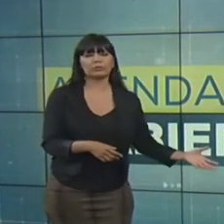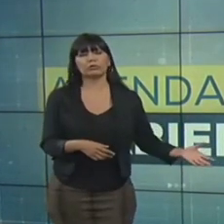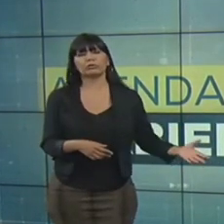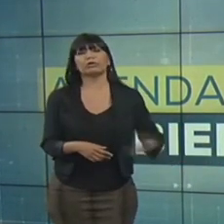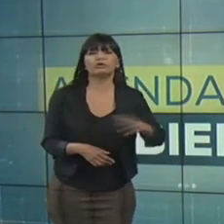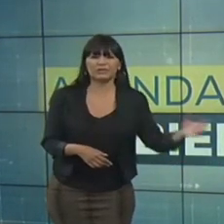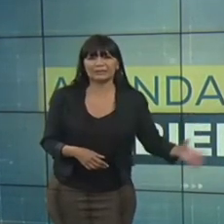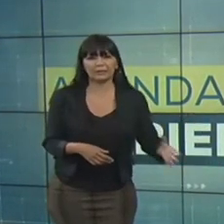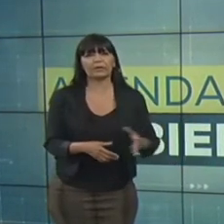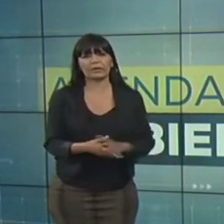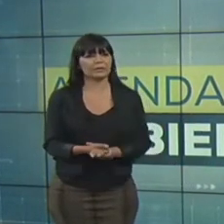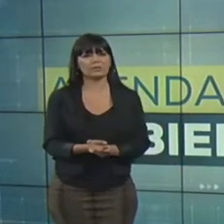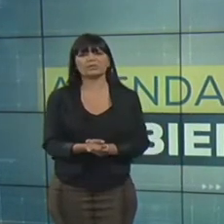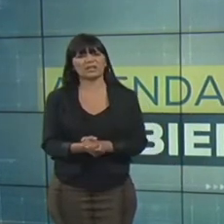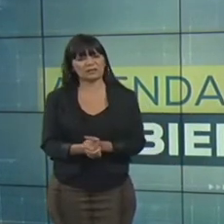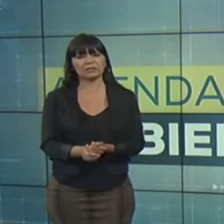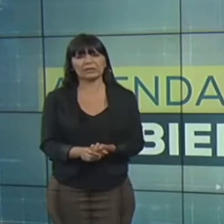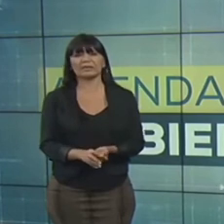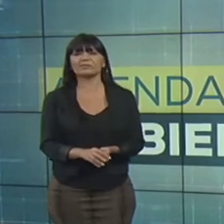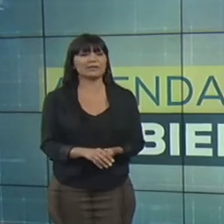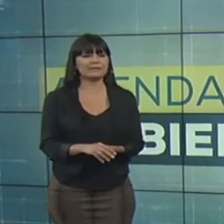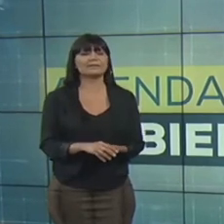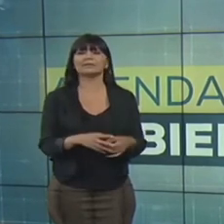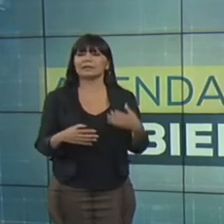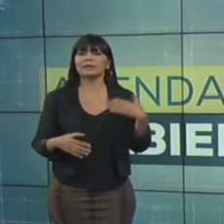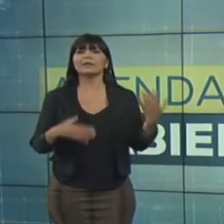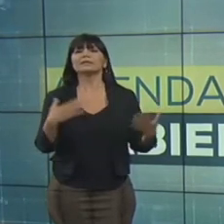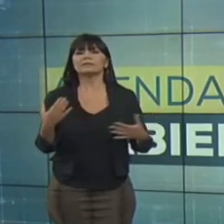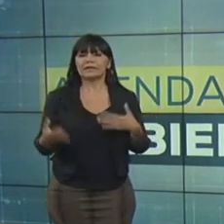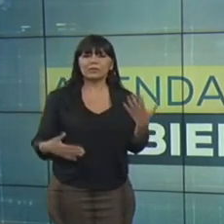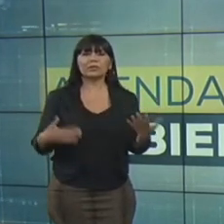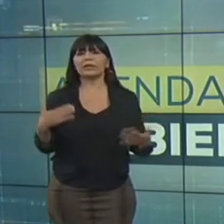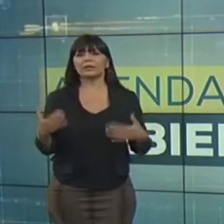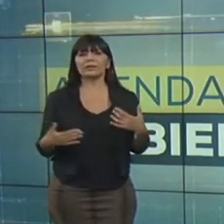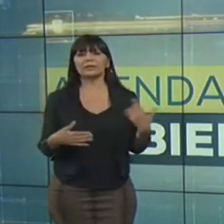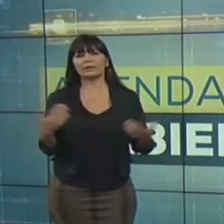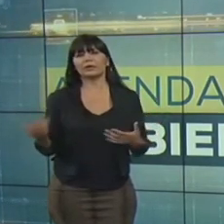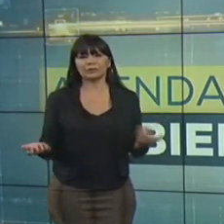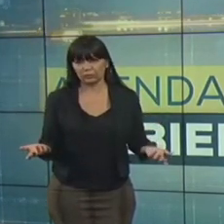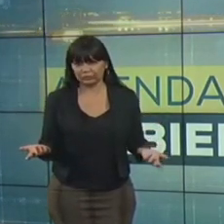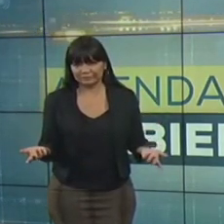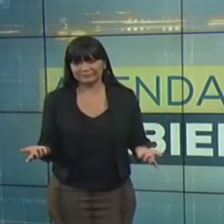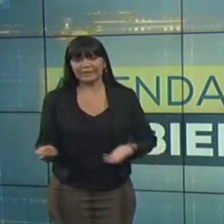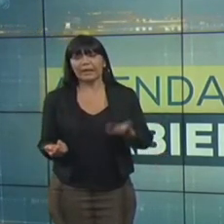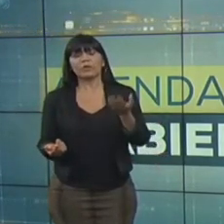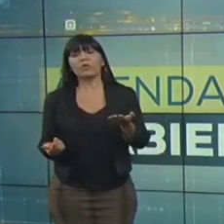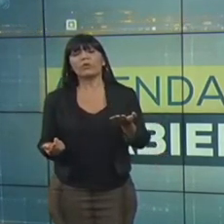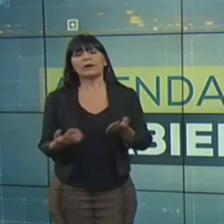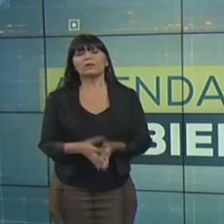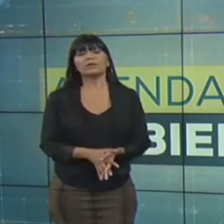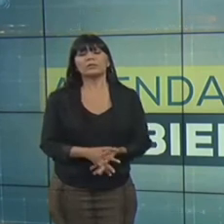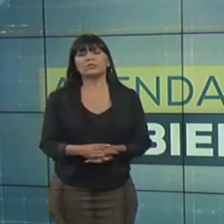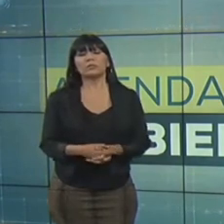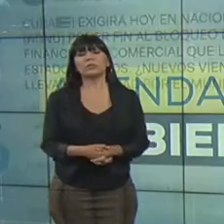los protocolos los estados caribeños. Ya en esto tienen experiencia, así que transcurre la vida entre gota y gota.